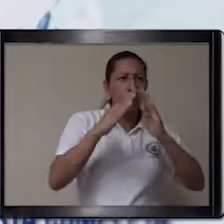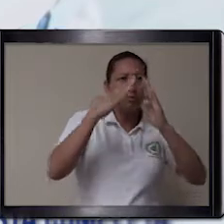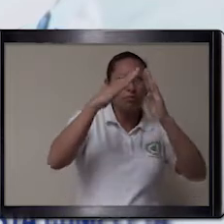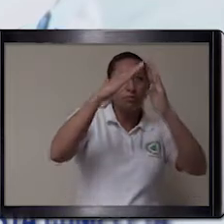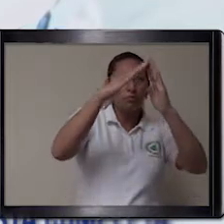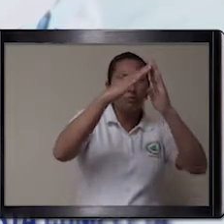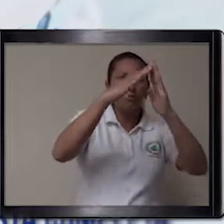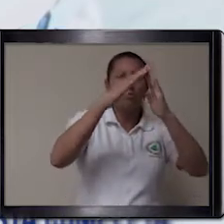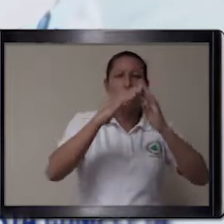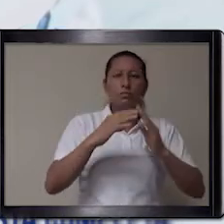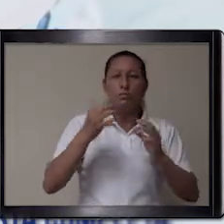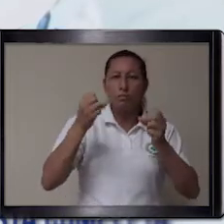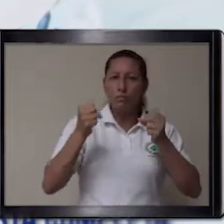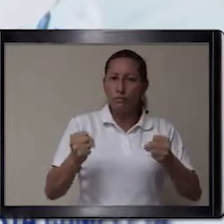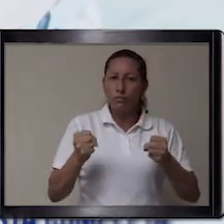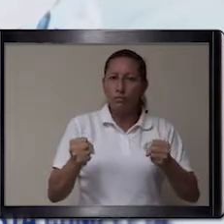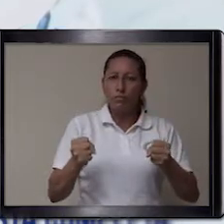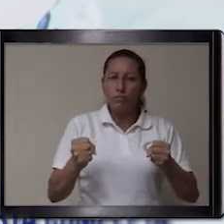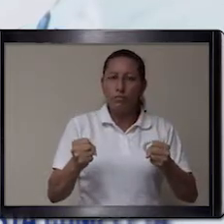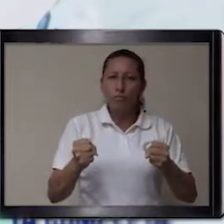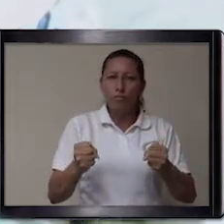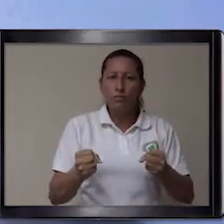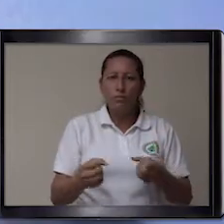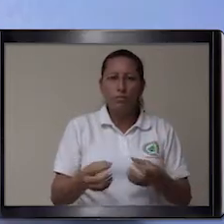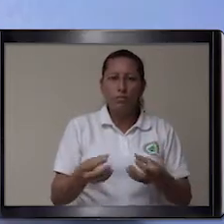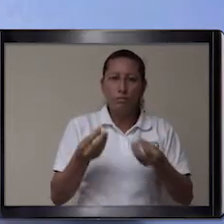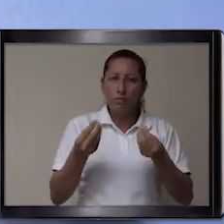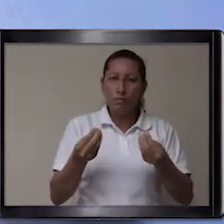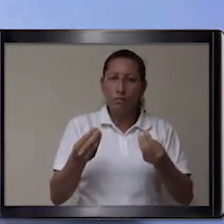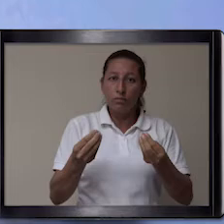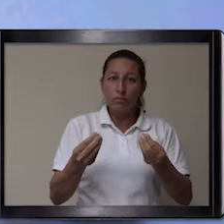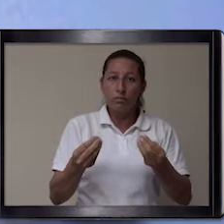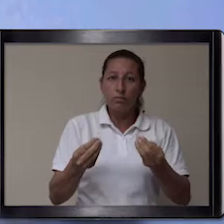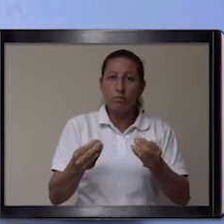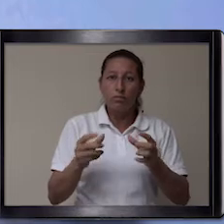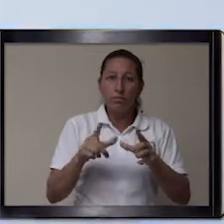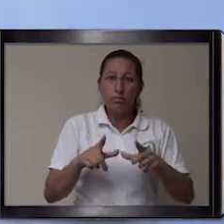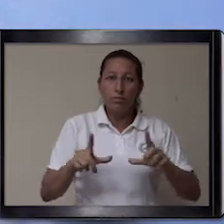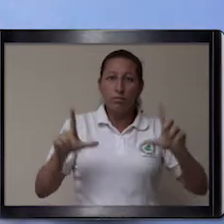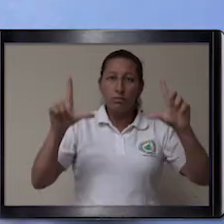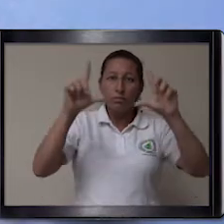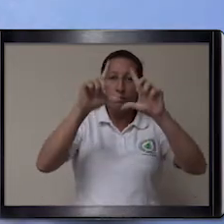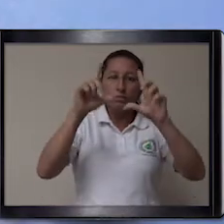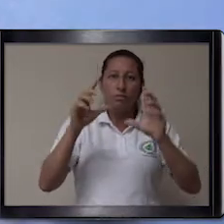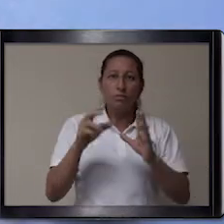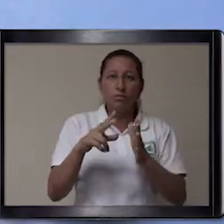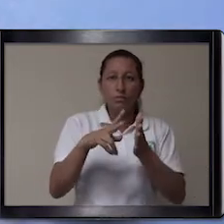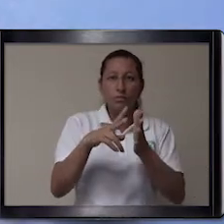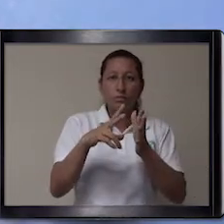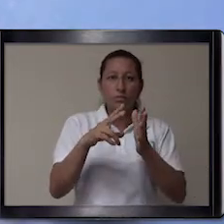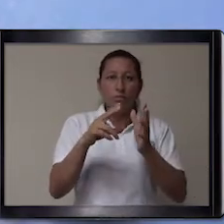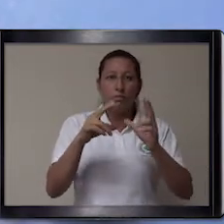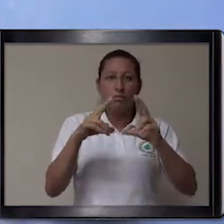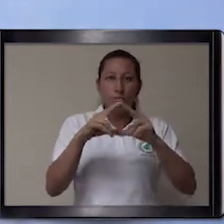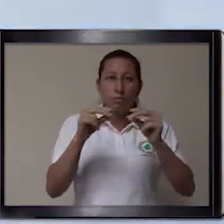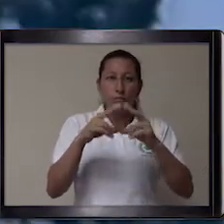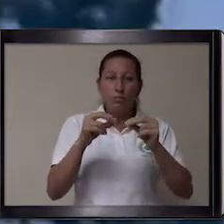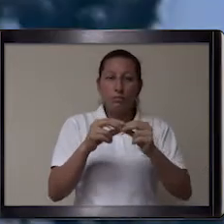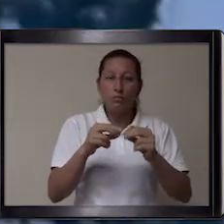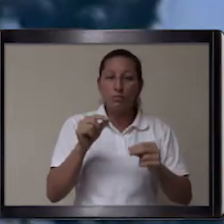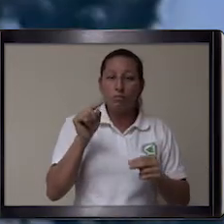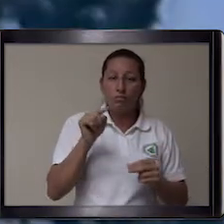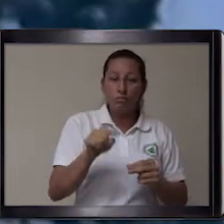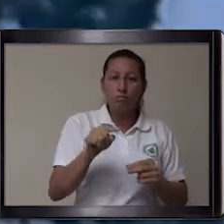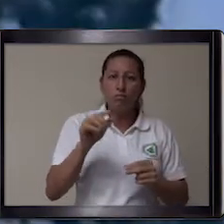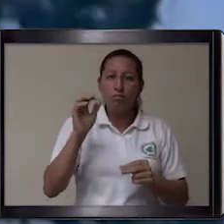un buen porcentaje del territorio nacional donde se van a exponer estos tipos, desde